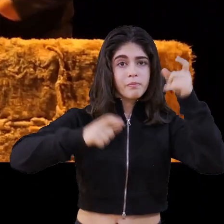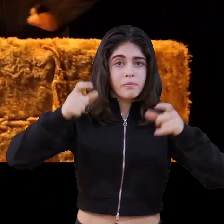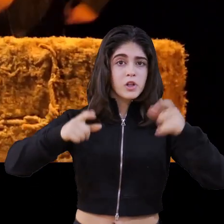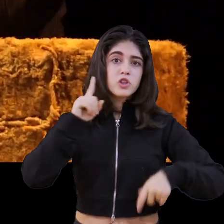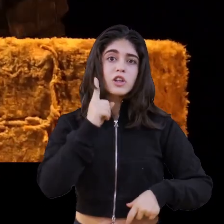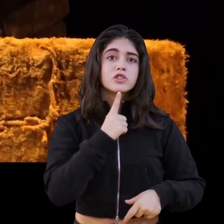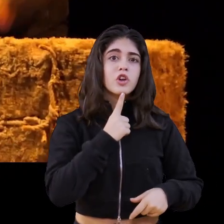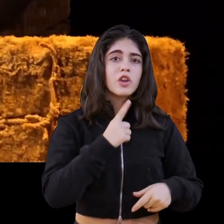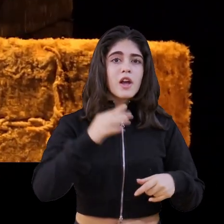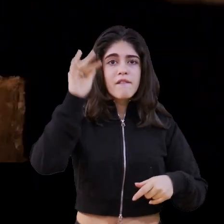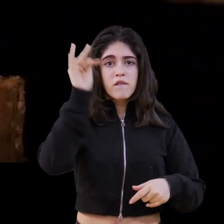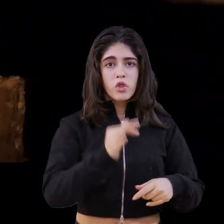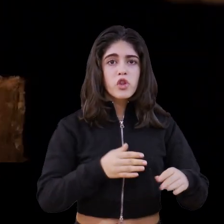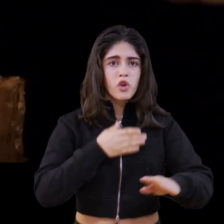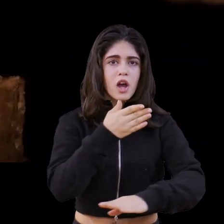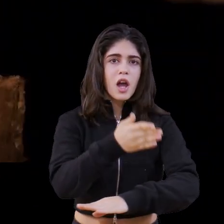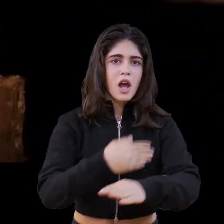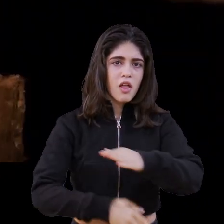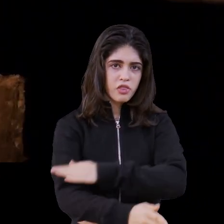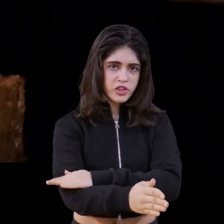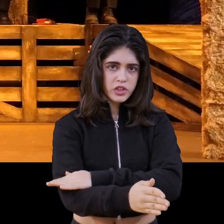literatura que giran en torno al asno.